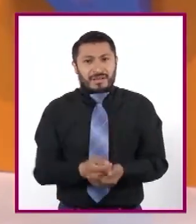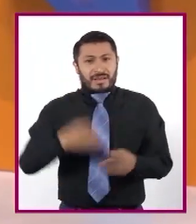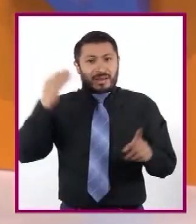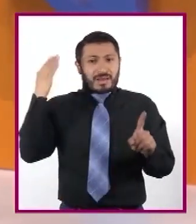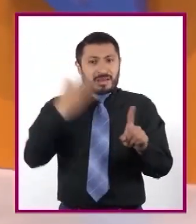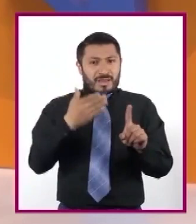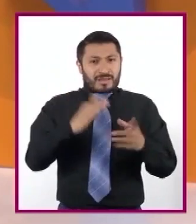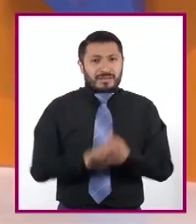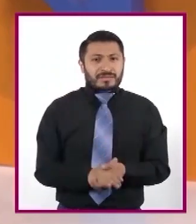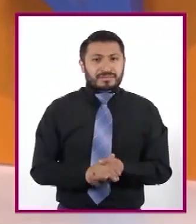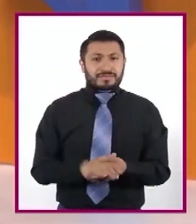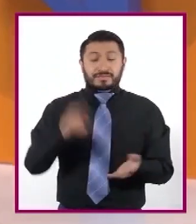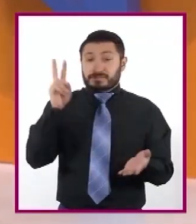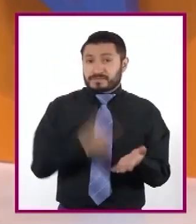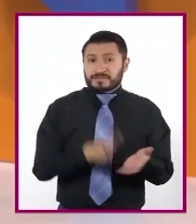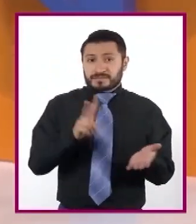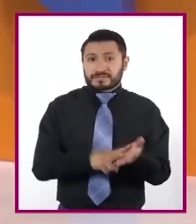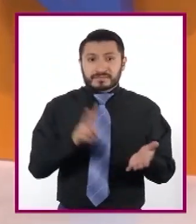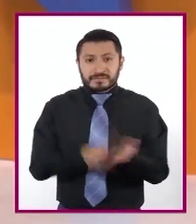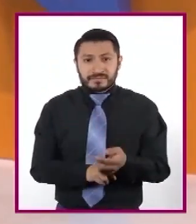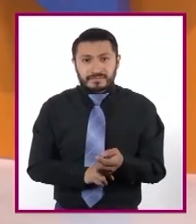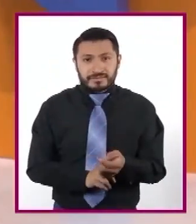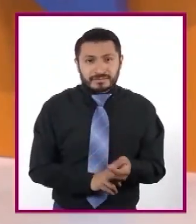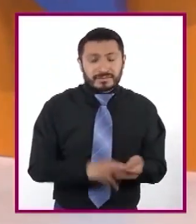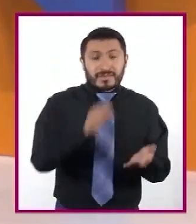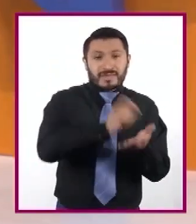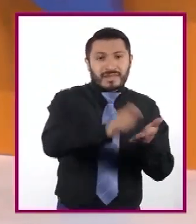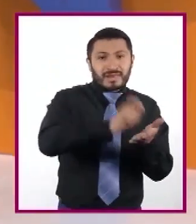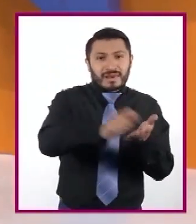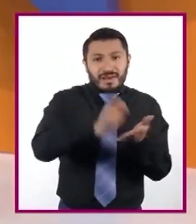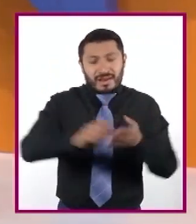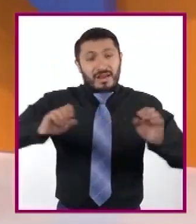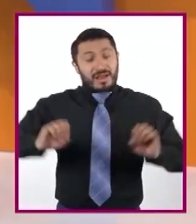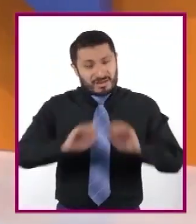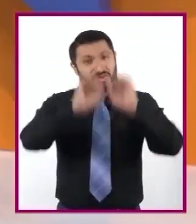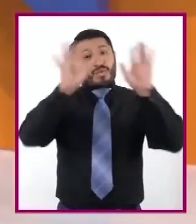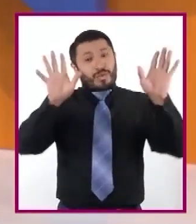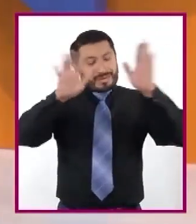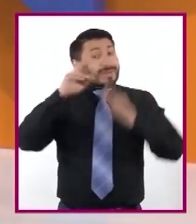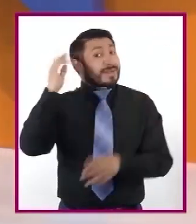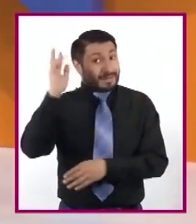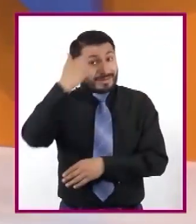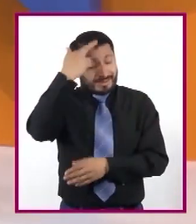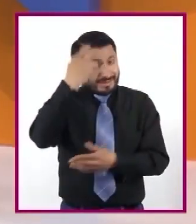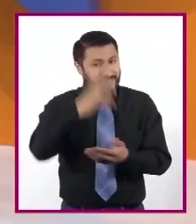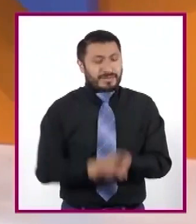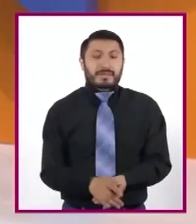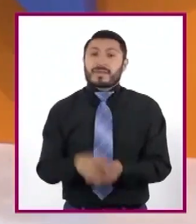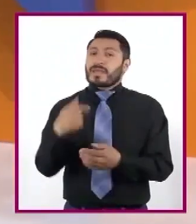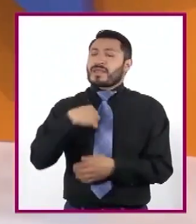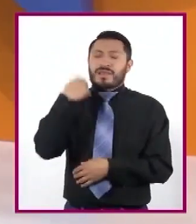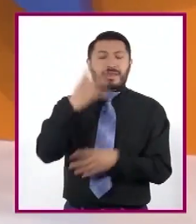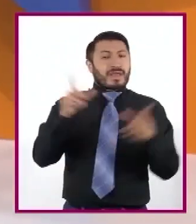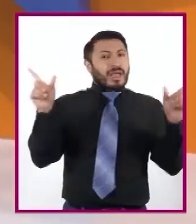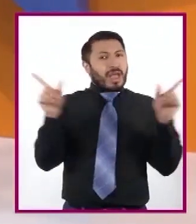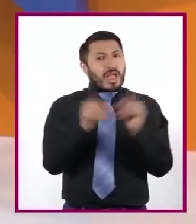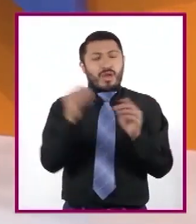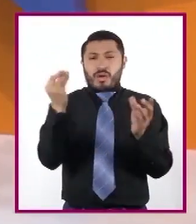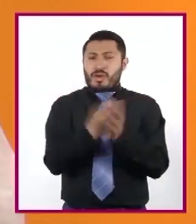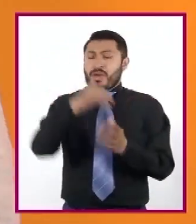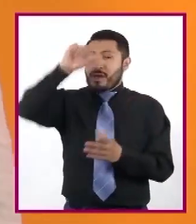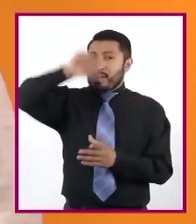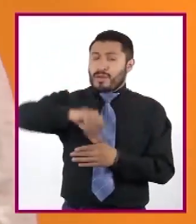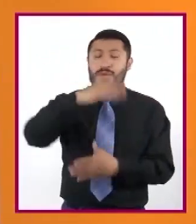finalidad de que valoren que la redacción es clara. Profesor, me gustaría resumir lo que estudiamos en esta